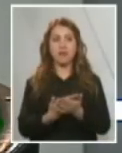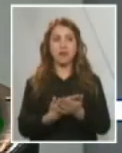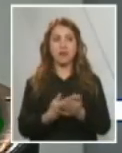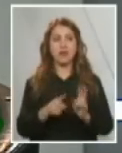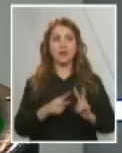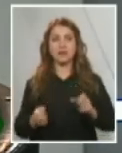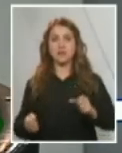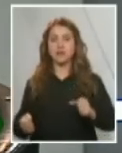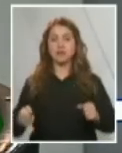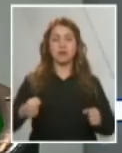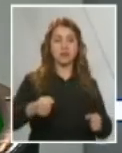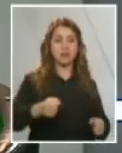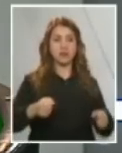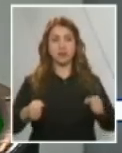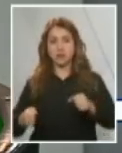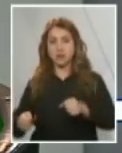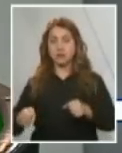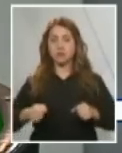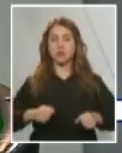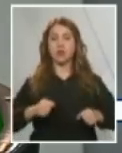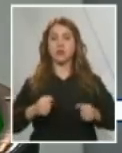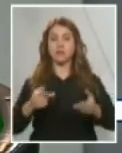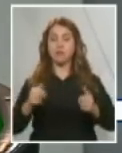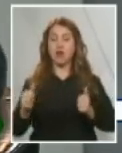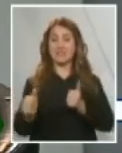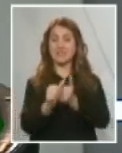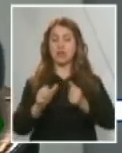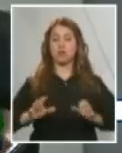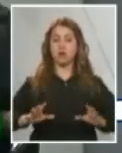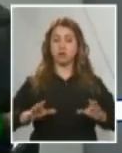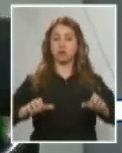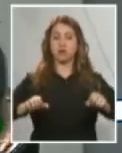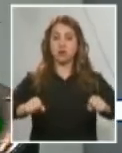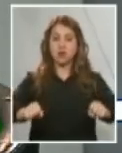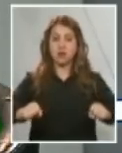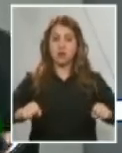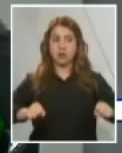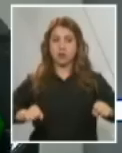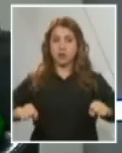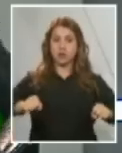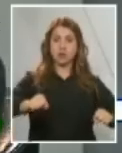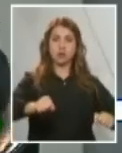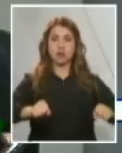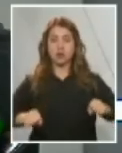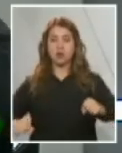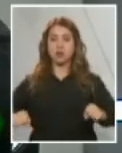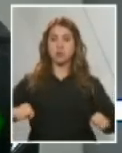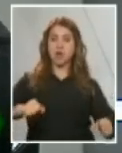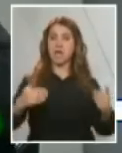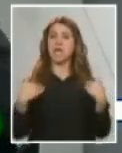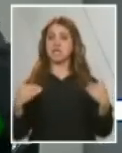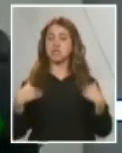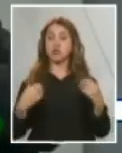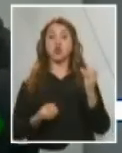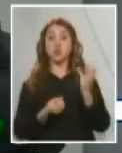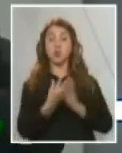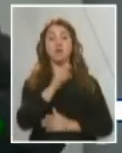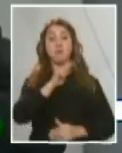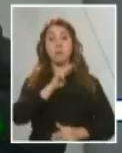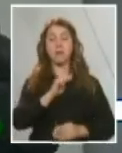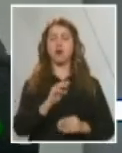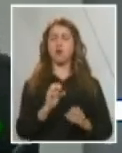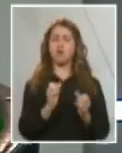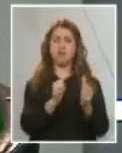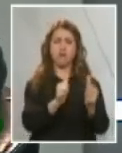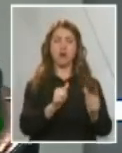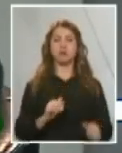gesto, porque acá tenemos que más o menos acercarnos al volante y hacer esto. Entonces ya era un ejercicio completamente nuevo, y la mamá también estaba